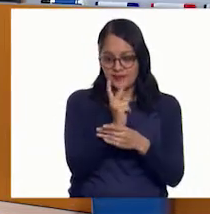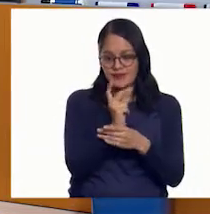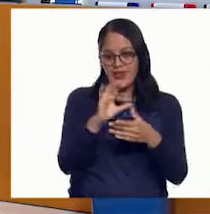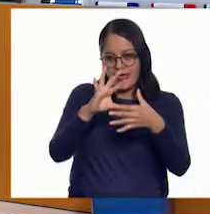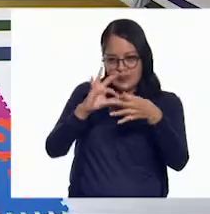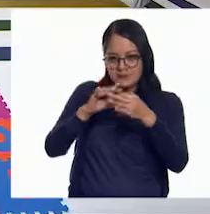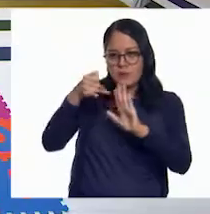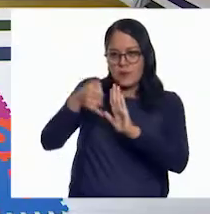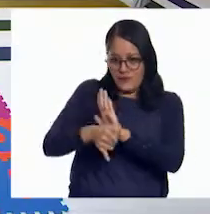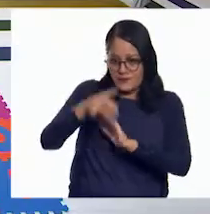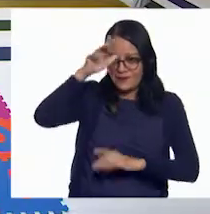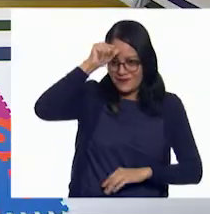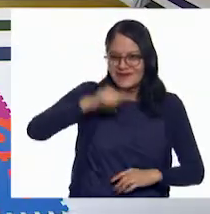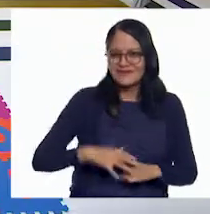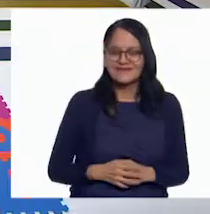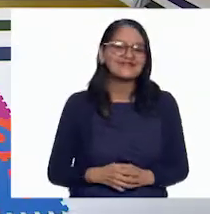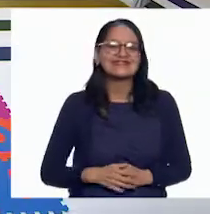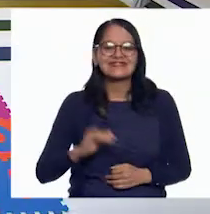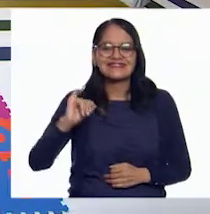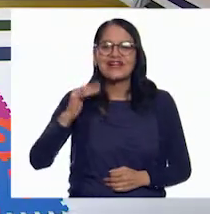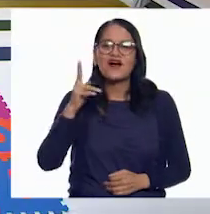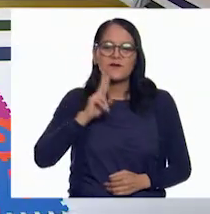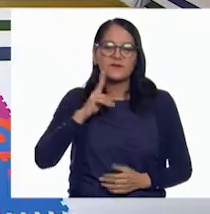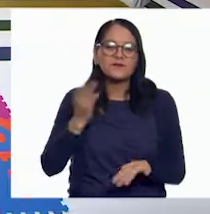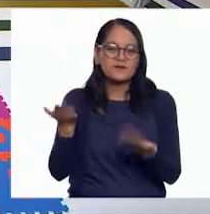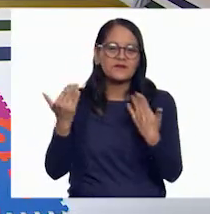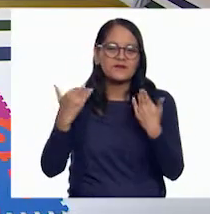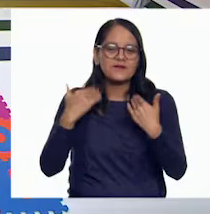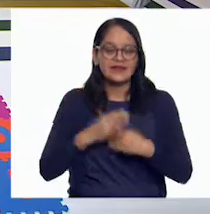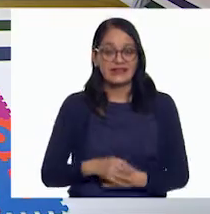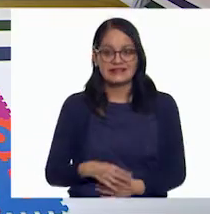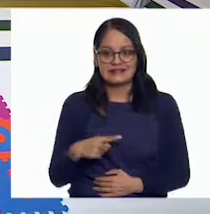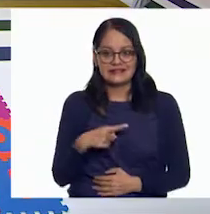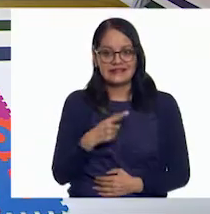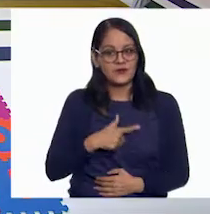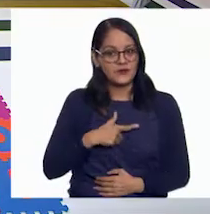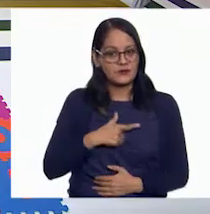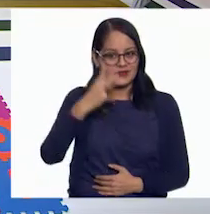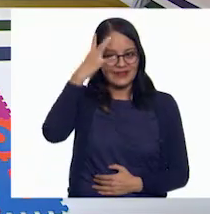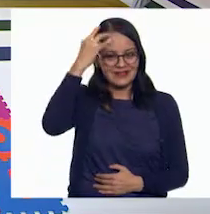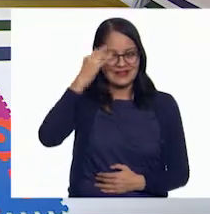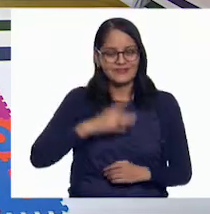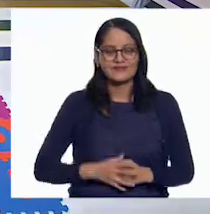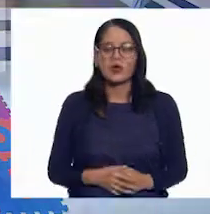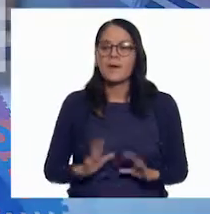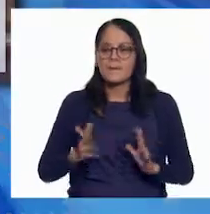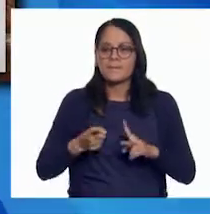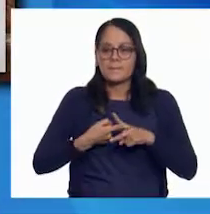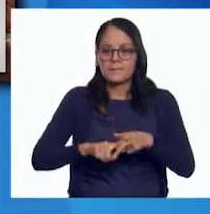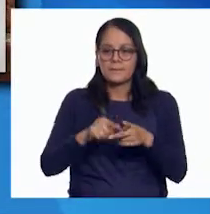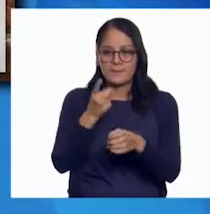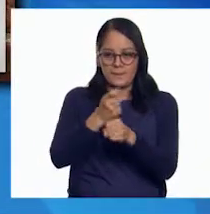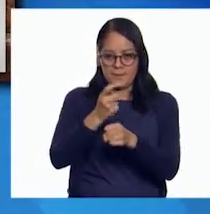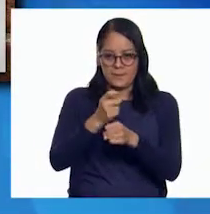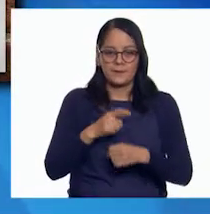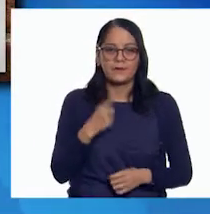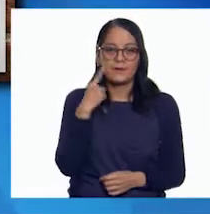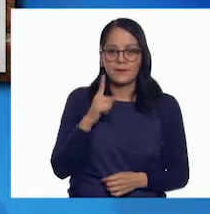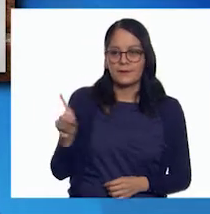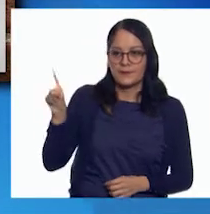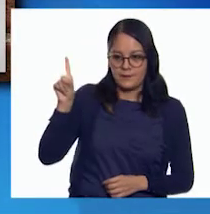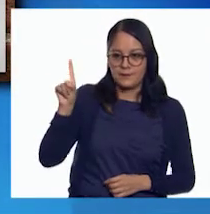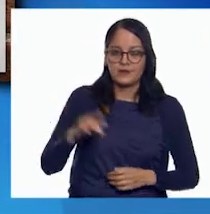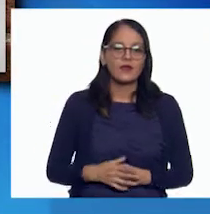¡Perfecto! ¡Échame la adivinanza! Sí, le gustan mucho. A ver. Ok, vamos con la primera. Sí. La primera dice